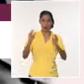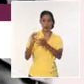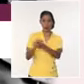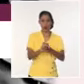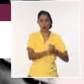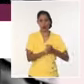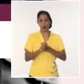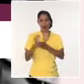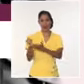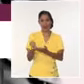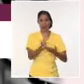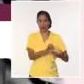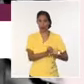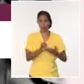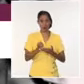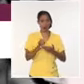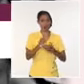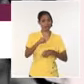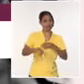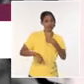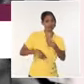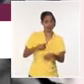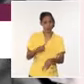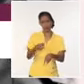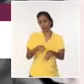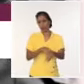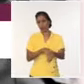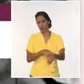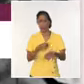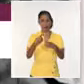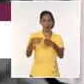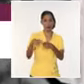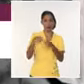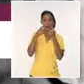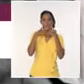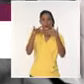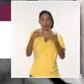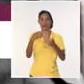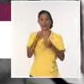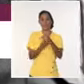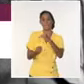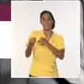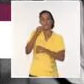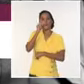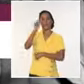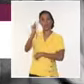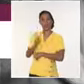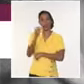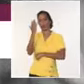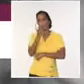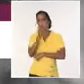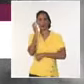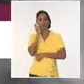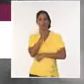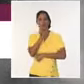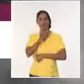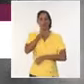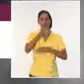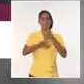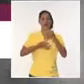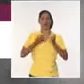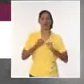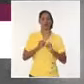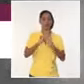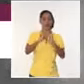y la discriminación. Por su parte, el miembro del Buró Político y primer ministro, Manuel Marrero Cruz, se refirió a Mandela como un luchador